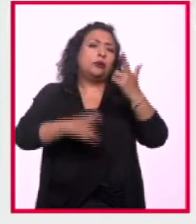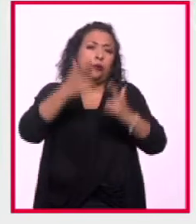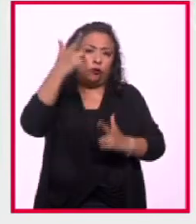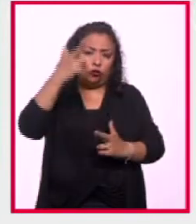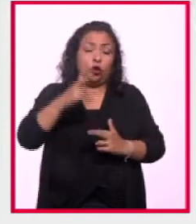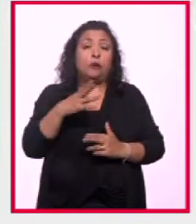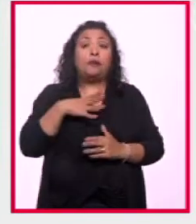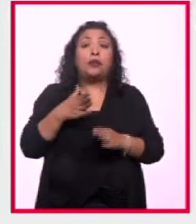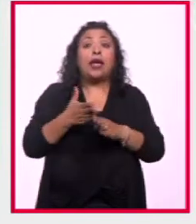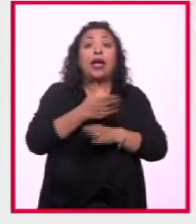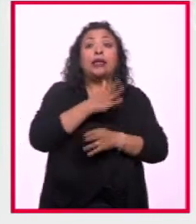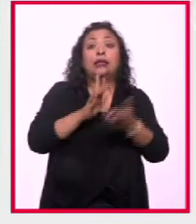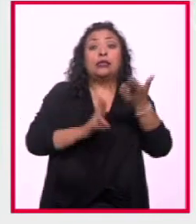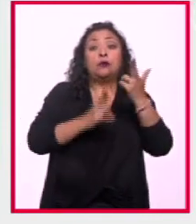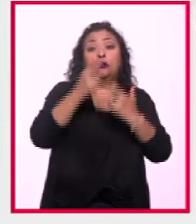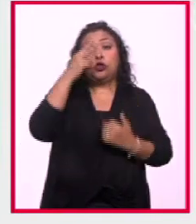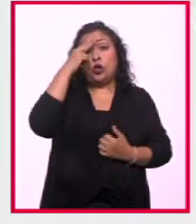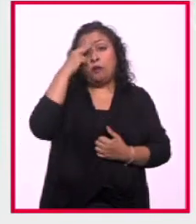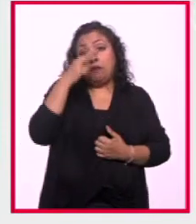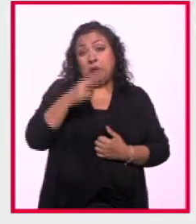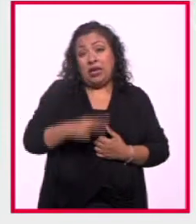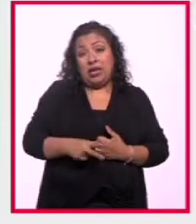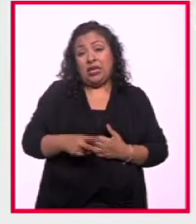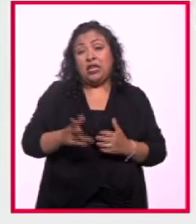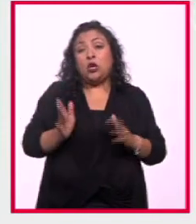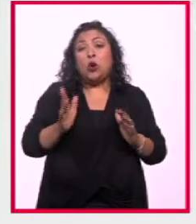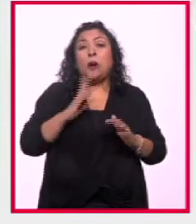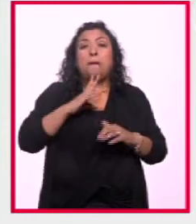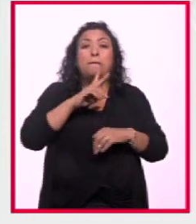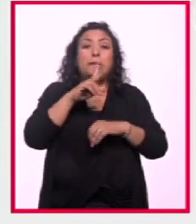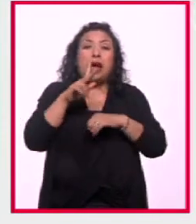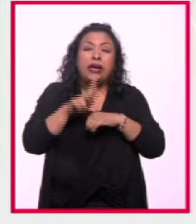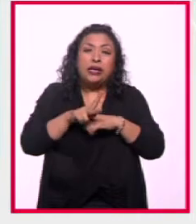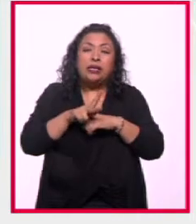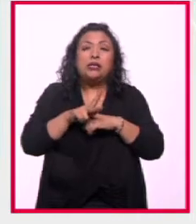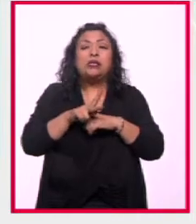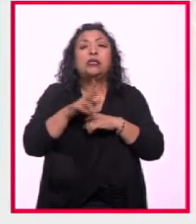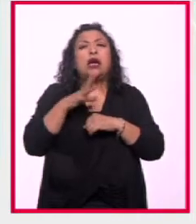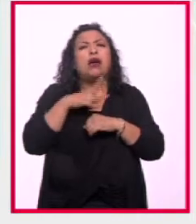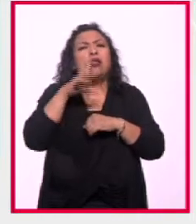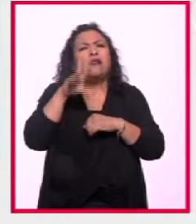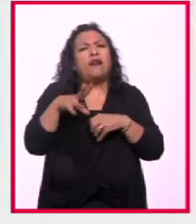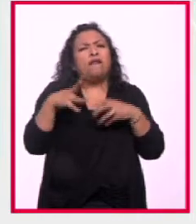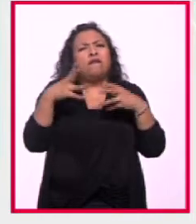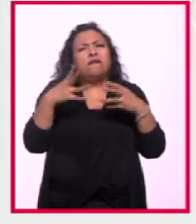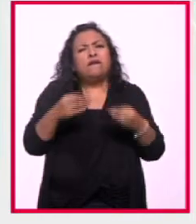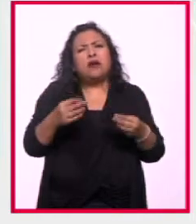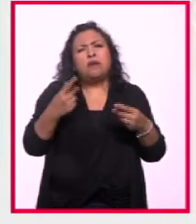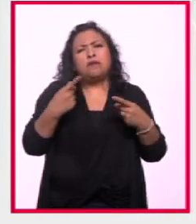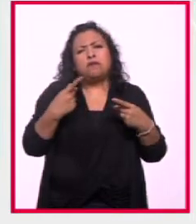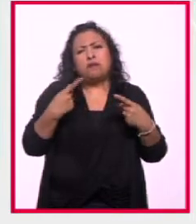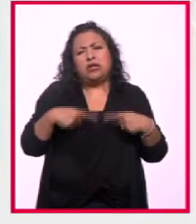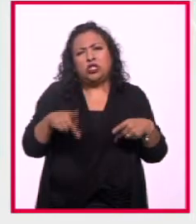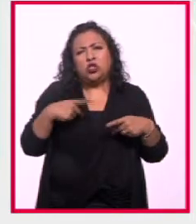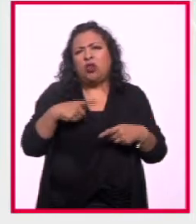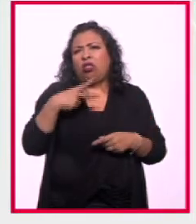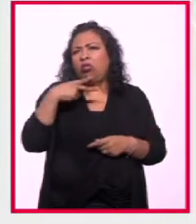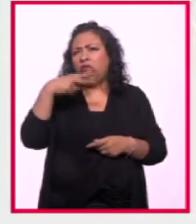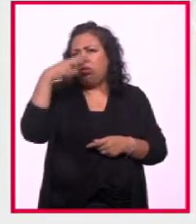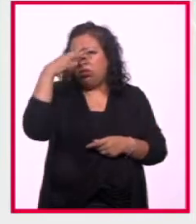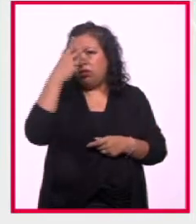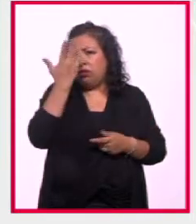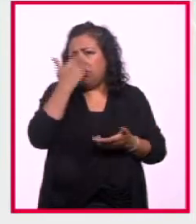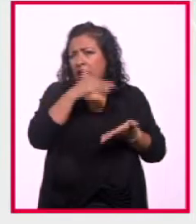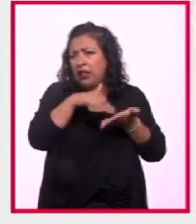antes de la revolución méxico era un país con una enorme mayoría de población analfabeta el